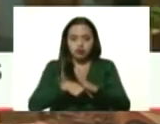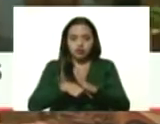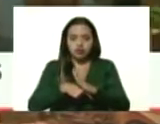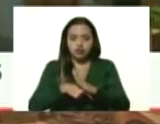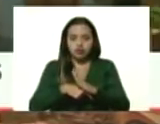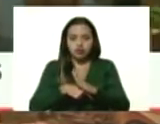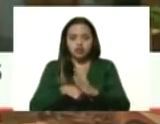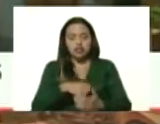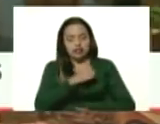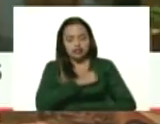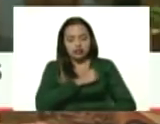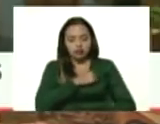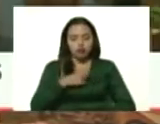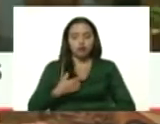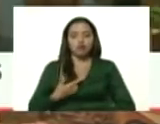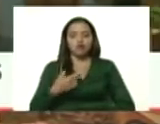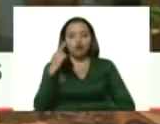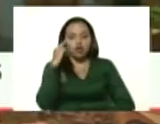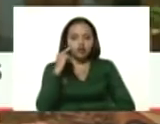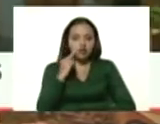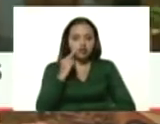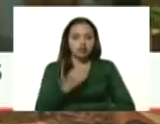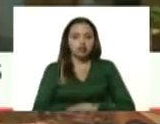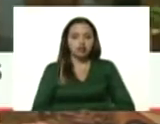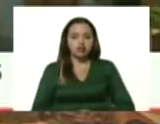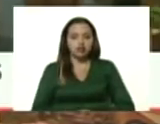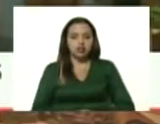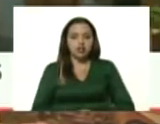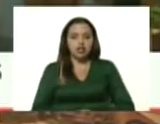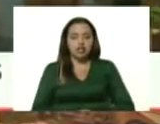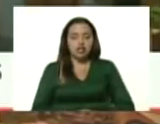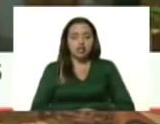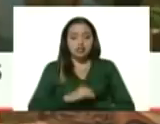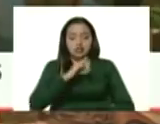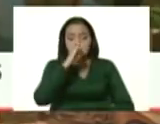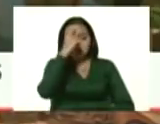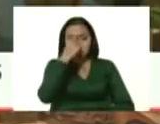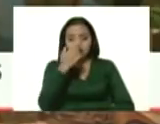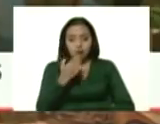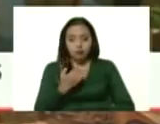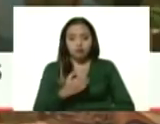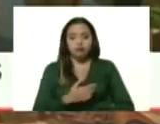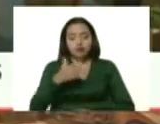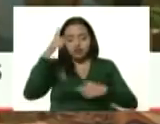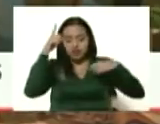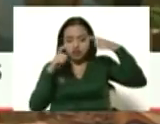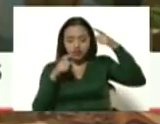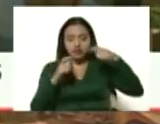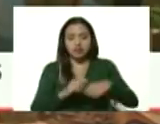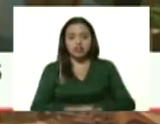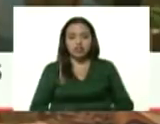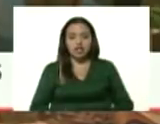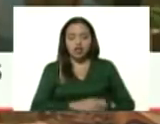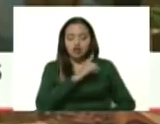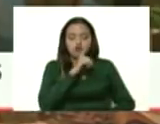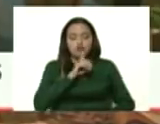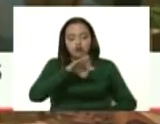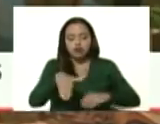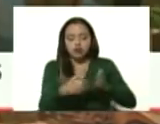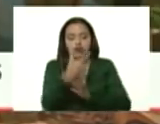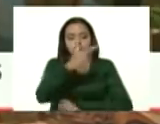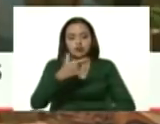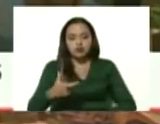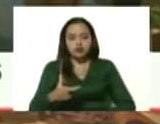cristiano, bolivariano, zamorista, chavista, en nombre de todos los milicianos y